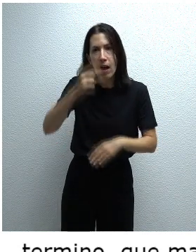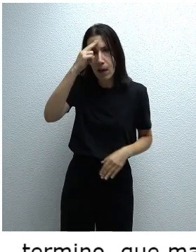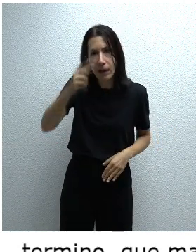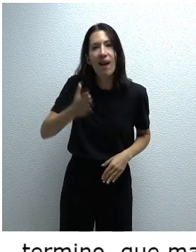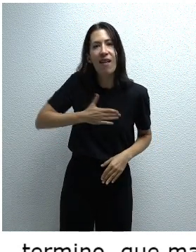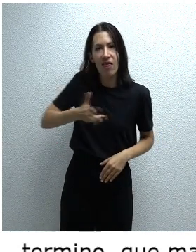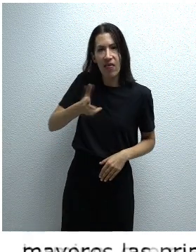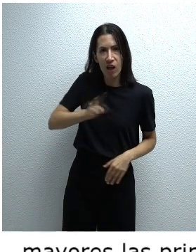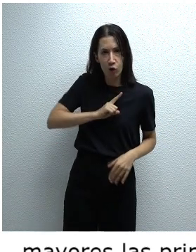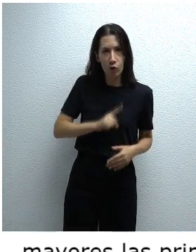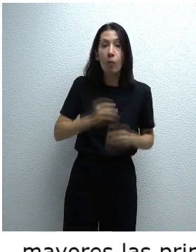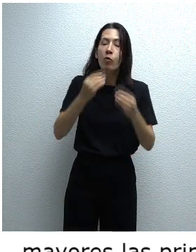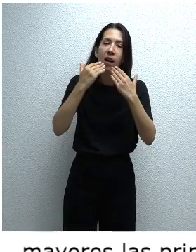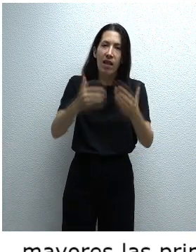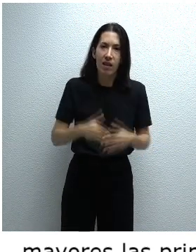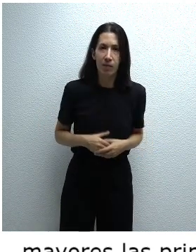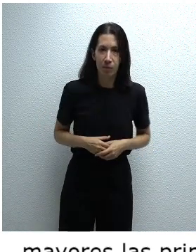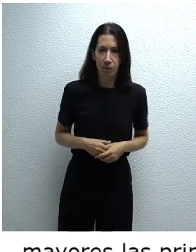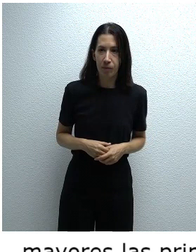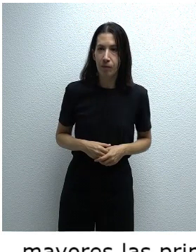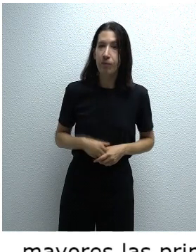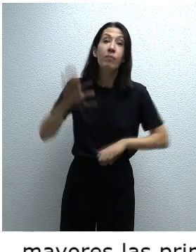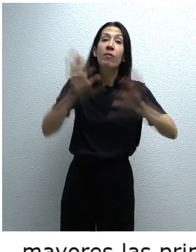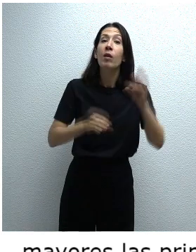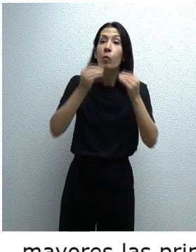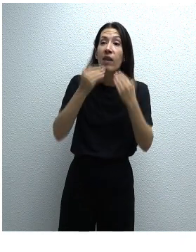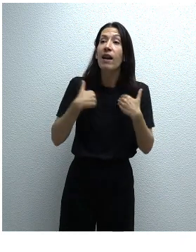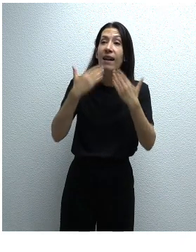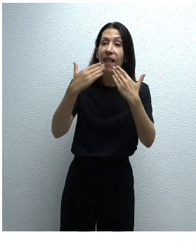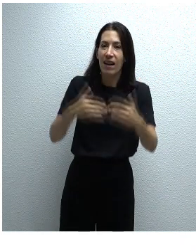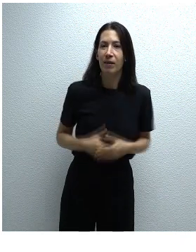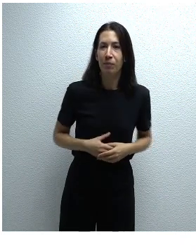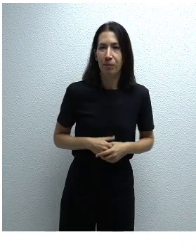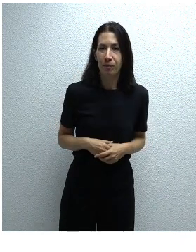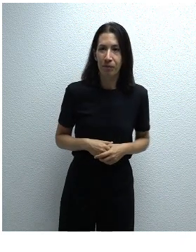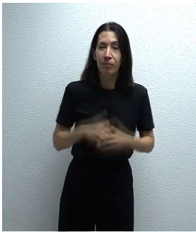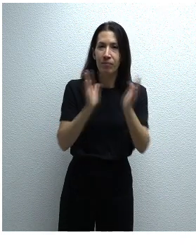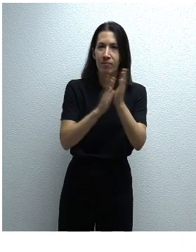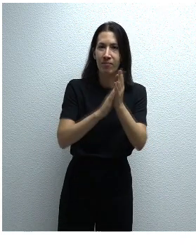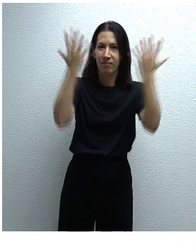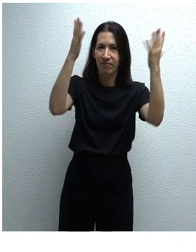derechos. Muchas gracias. Muy bien, pues muchísimas gracias. Vamos a dar